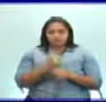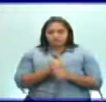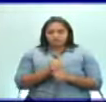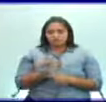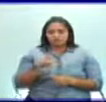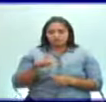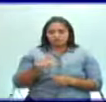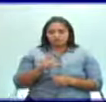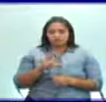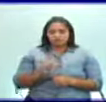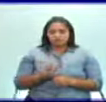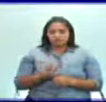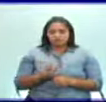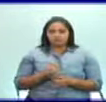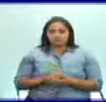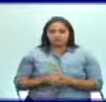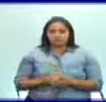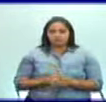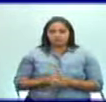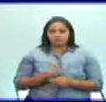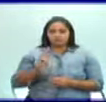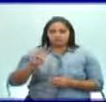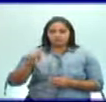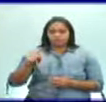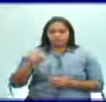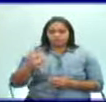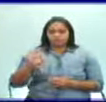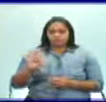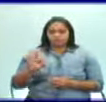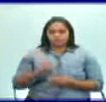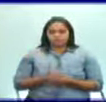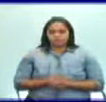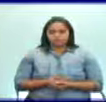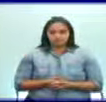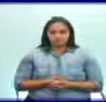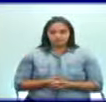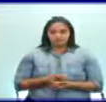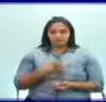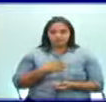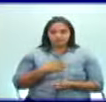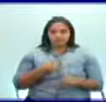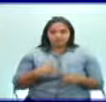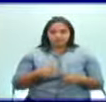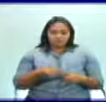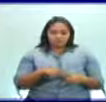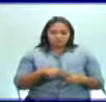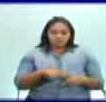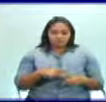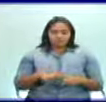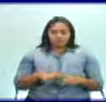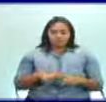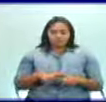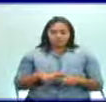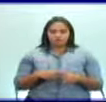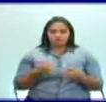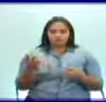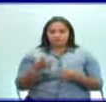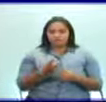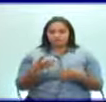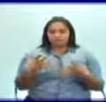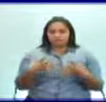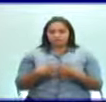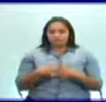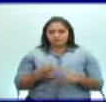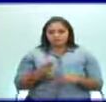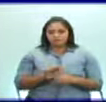coma 4,8. Y ya tenemos varios pares ordenados y podemos situarlo en el sistema de eje de coordenadas